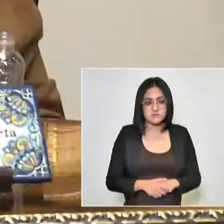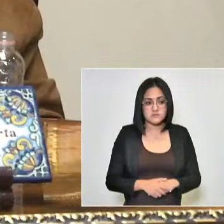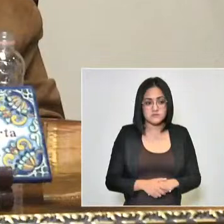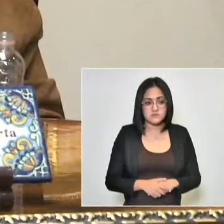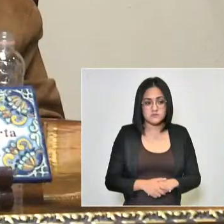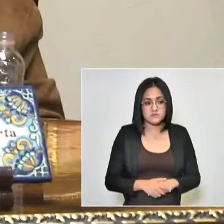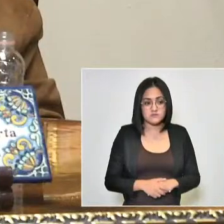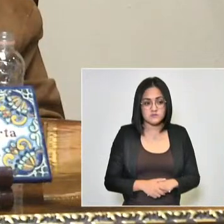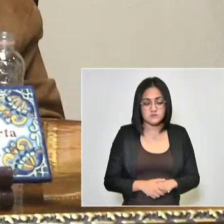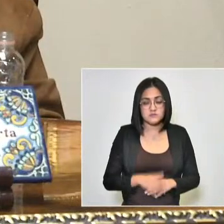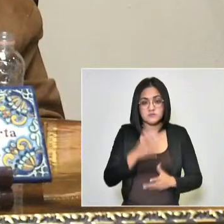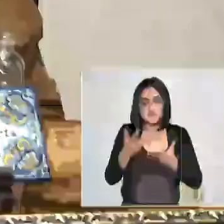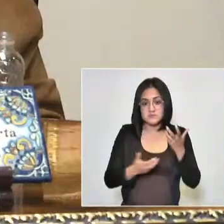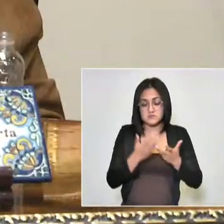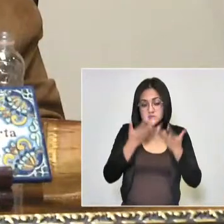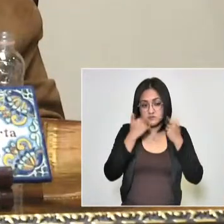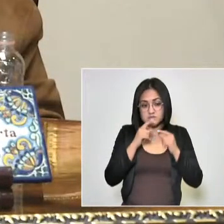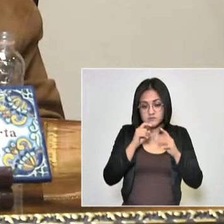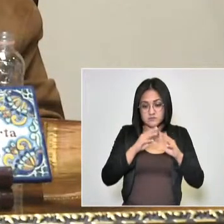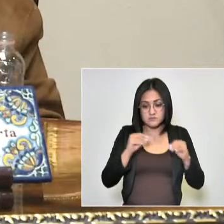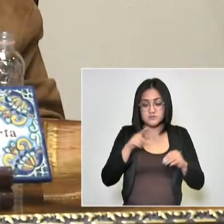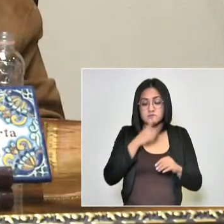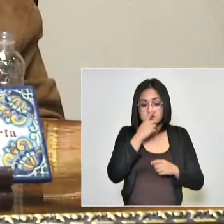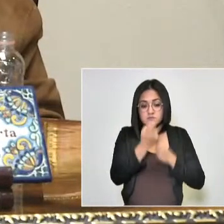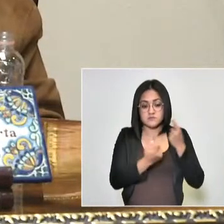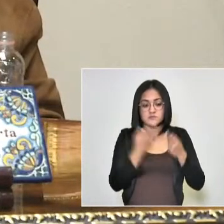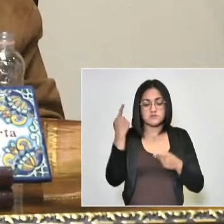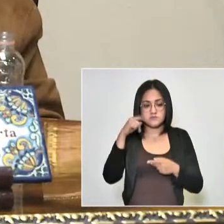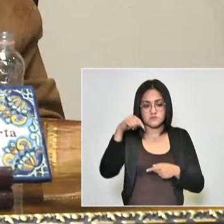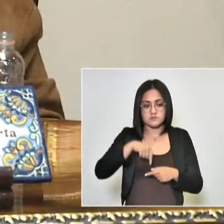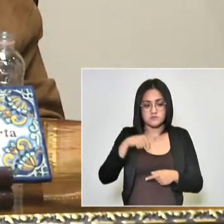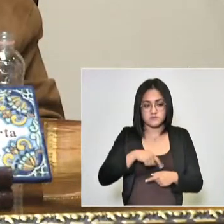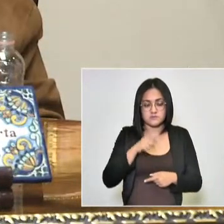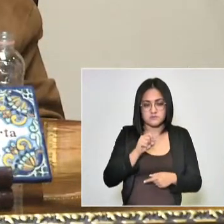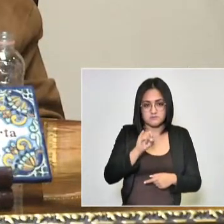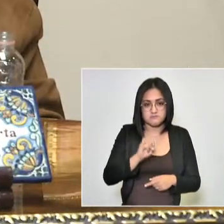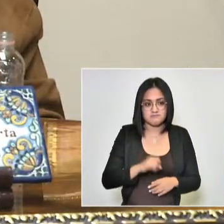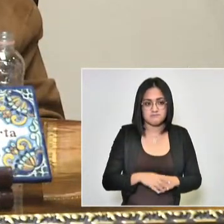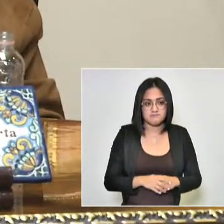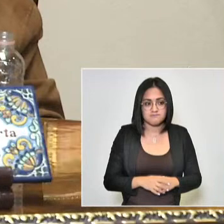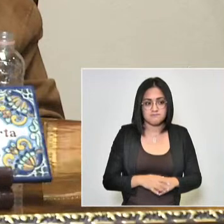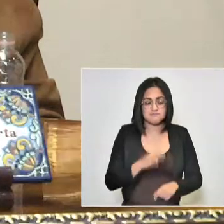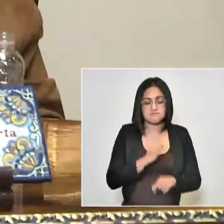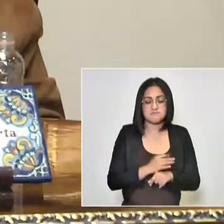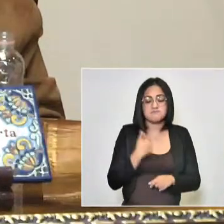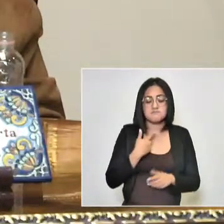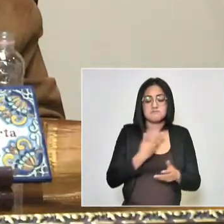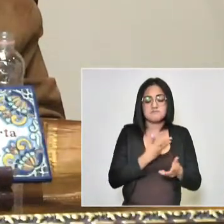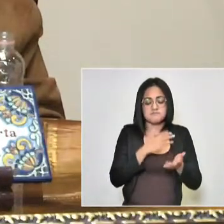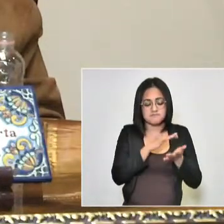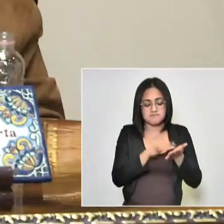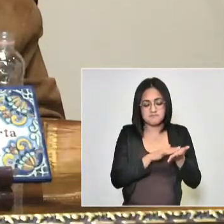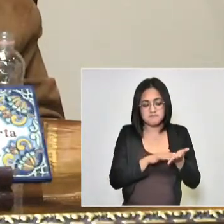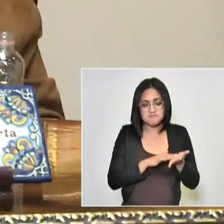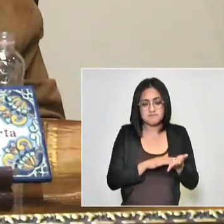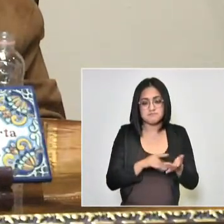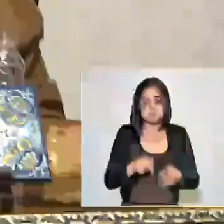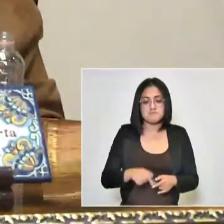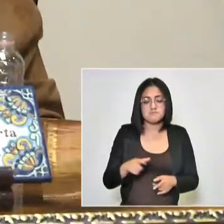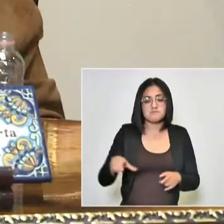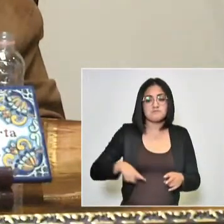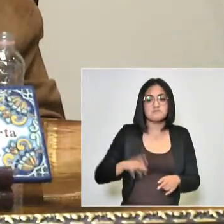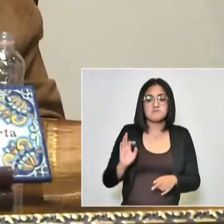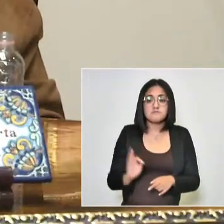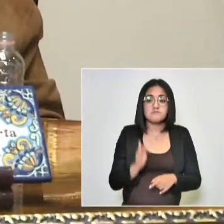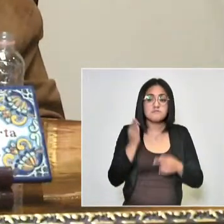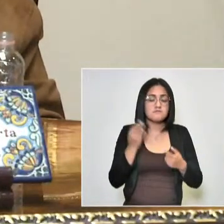De la sequía dicho por poblanos, por el gobierno de Puebla, ¿no? Que no tengamos que leerlo del gobierno federal,